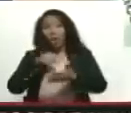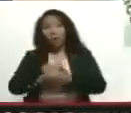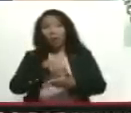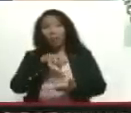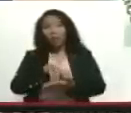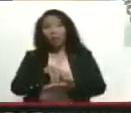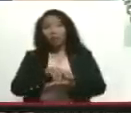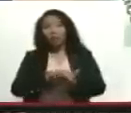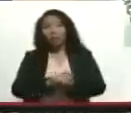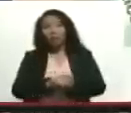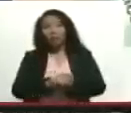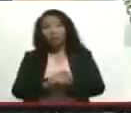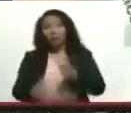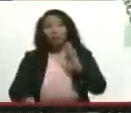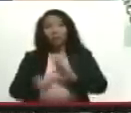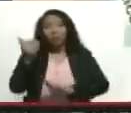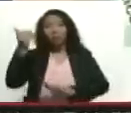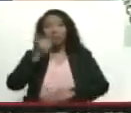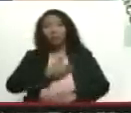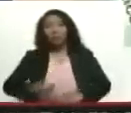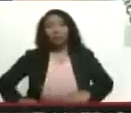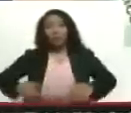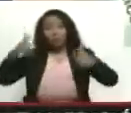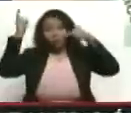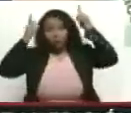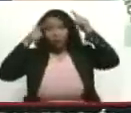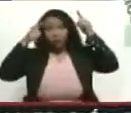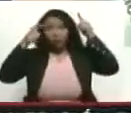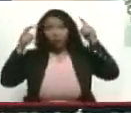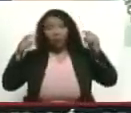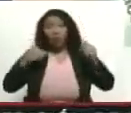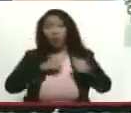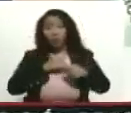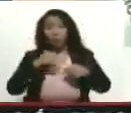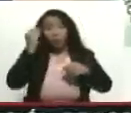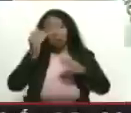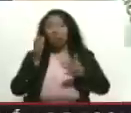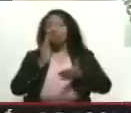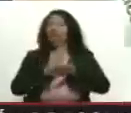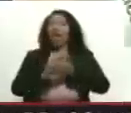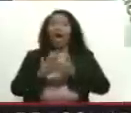Estado contra el presidente Hugo Chávez. Y cuando ya pensábamos que todo estaba